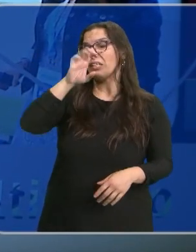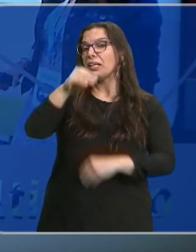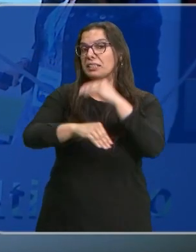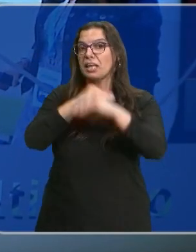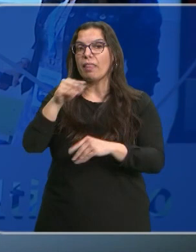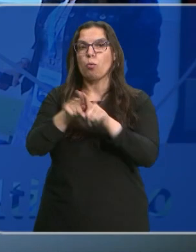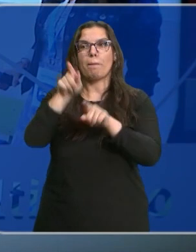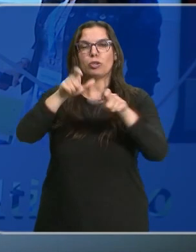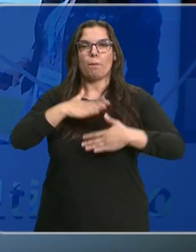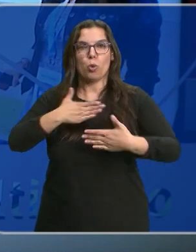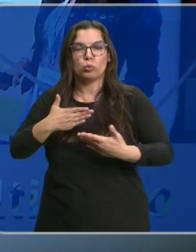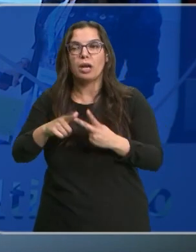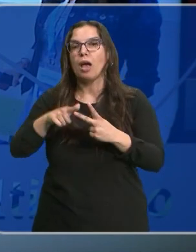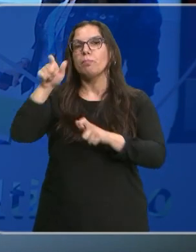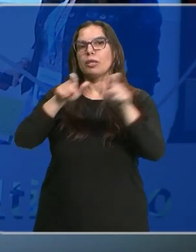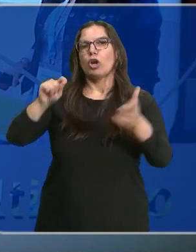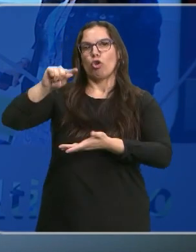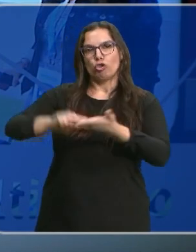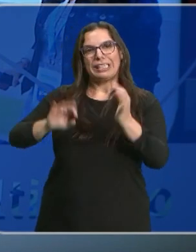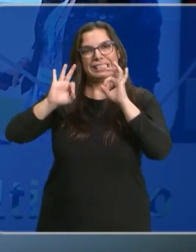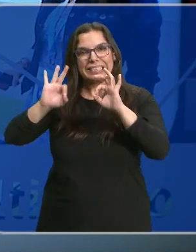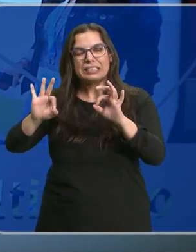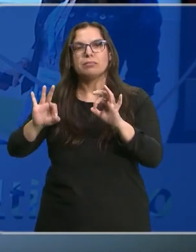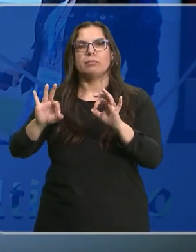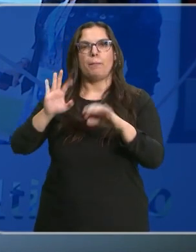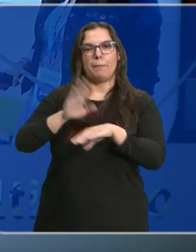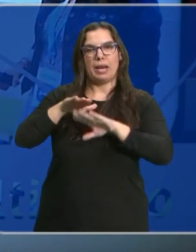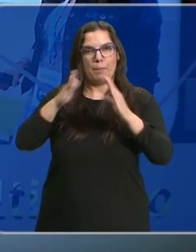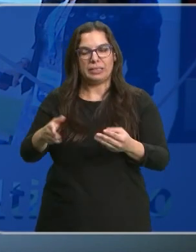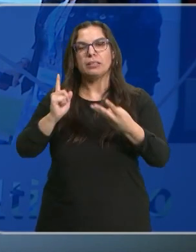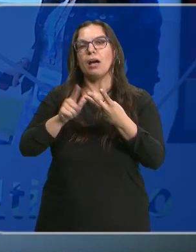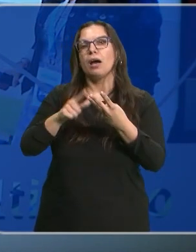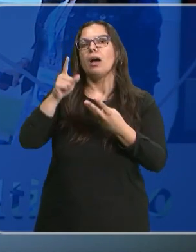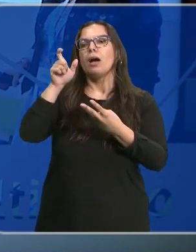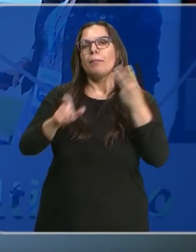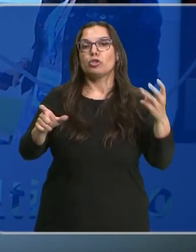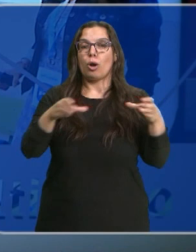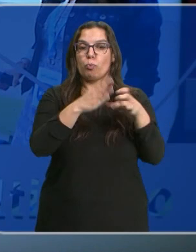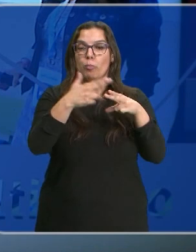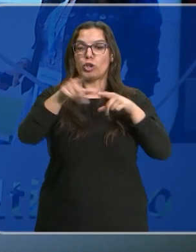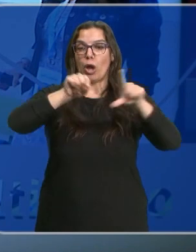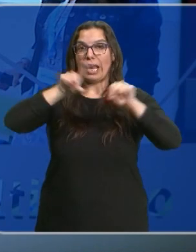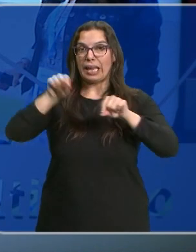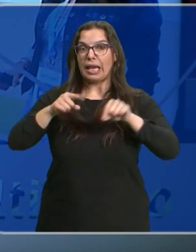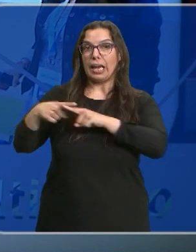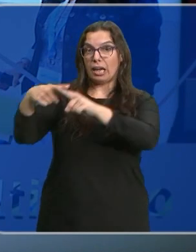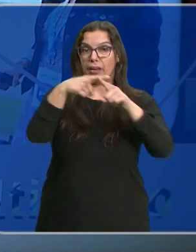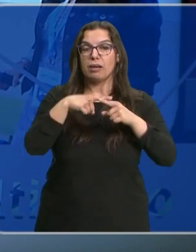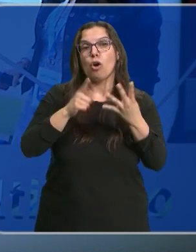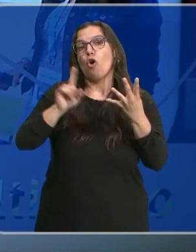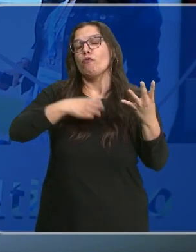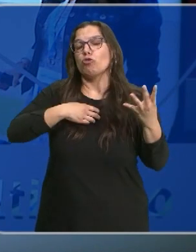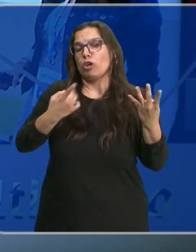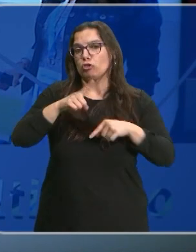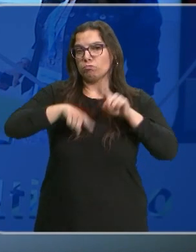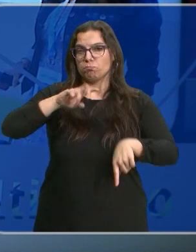se forman con voluntarios, personal contratado exprofeso, con gente escogida por los partidos políticos o con